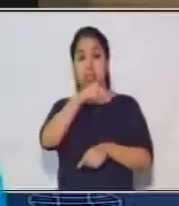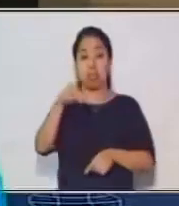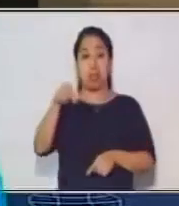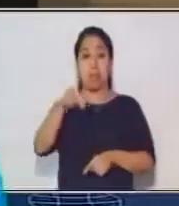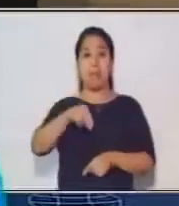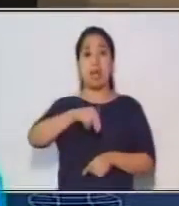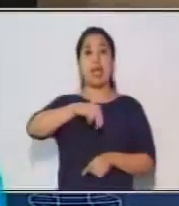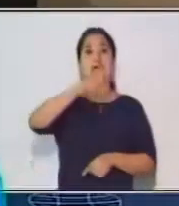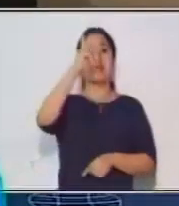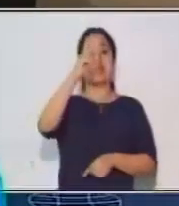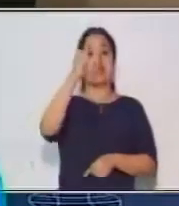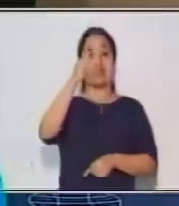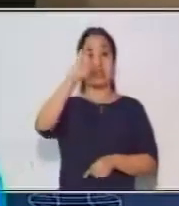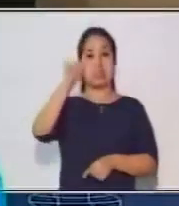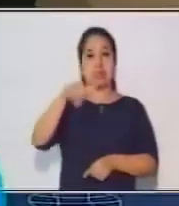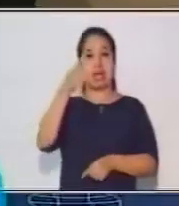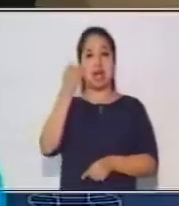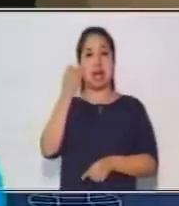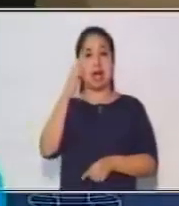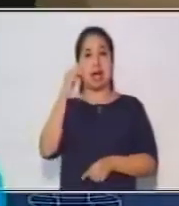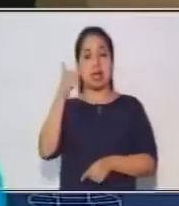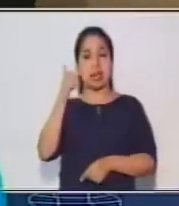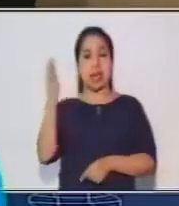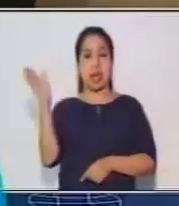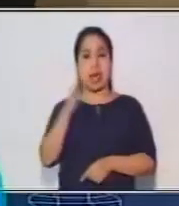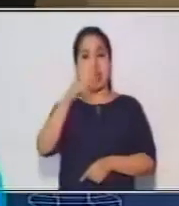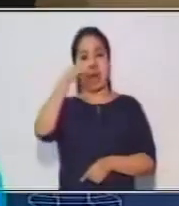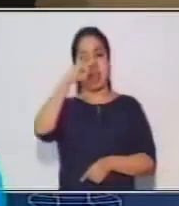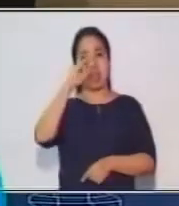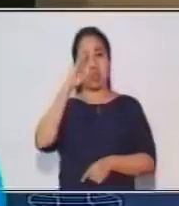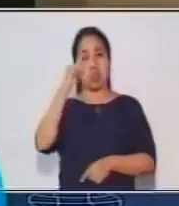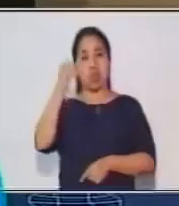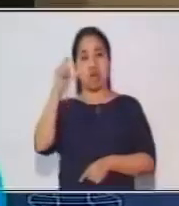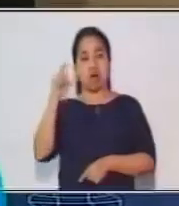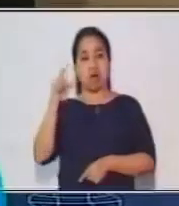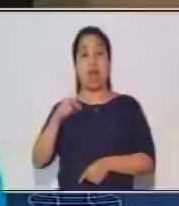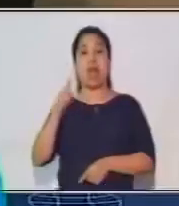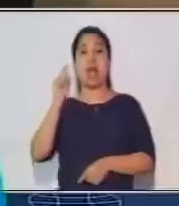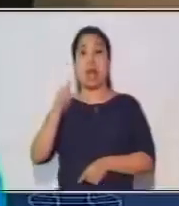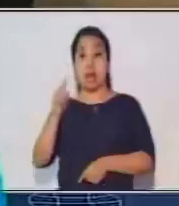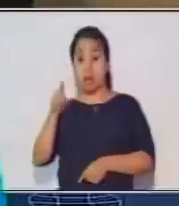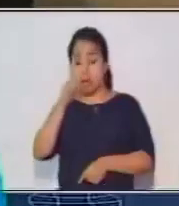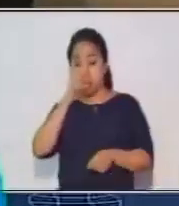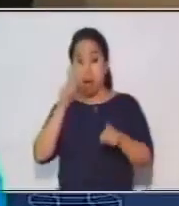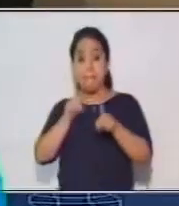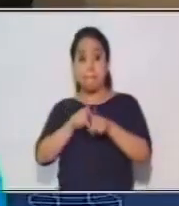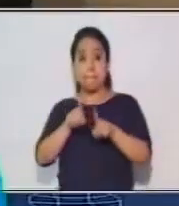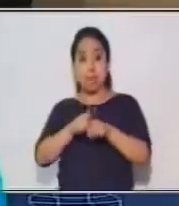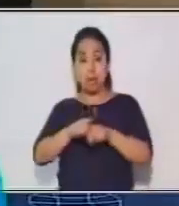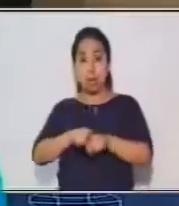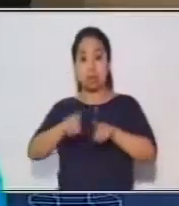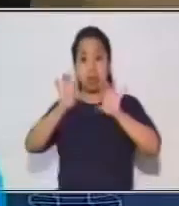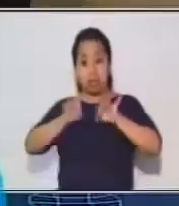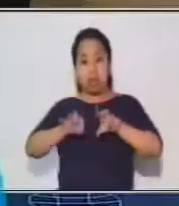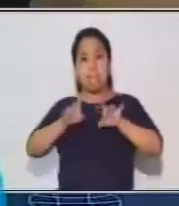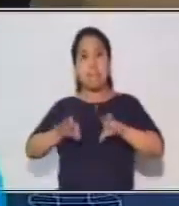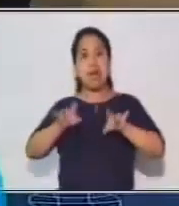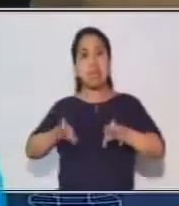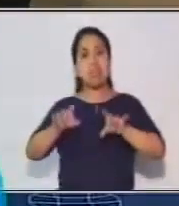Tubac. Ella es una niña, es un ícono de la música guatemalteca también. Es